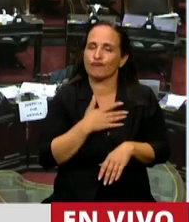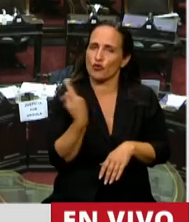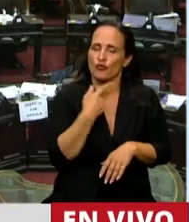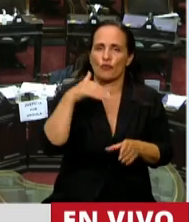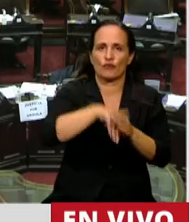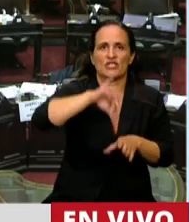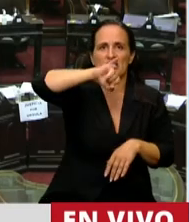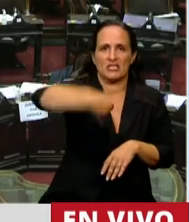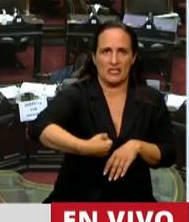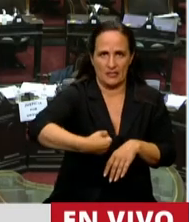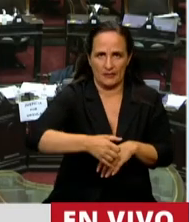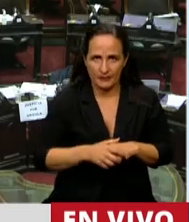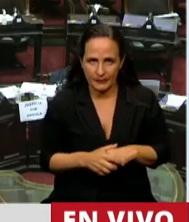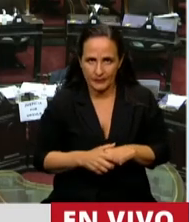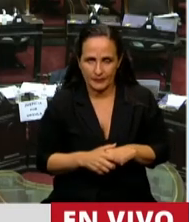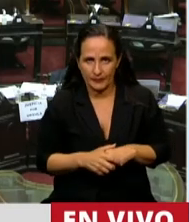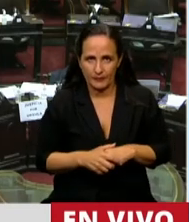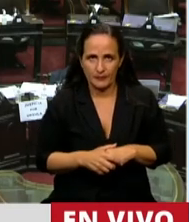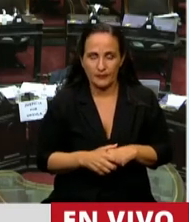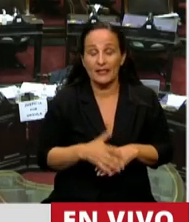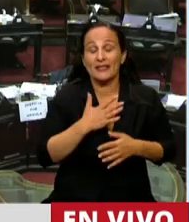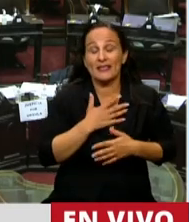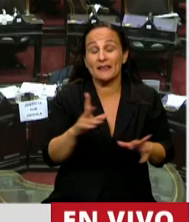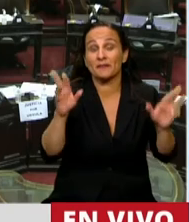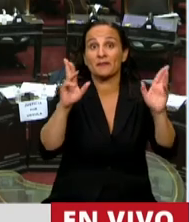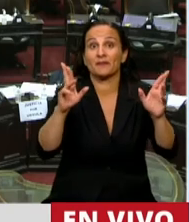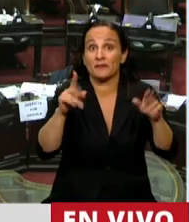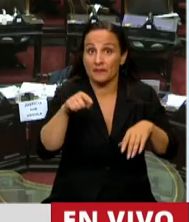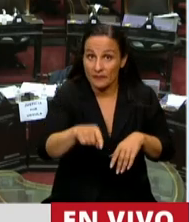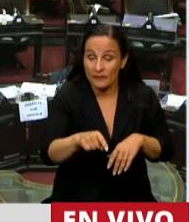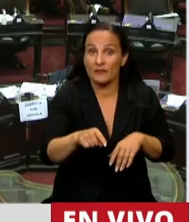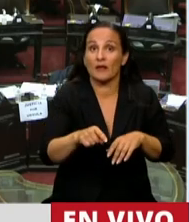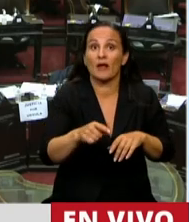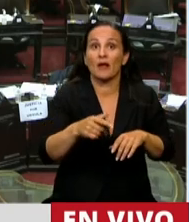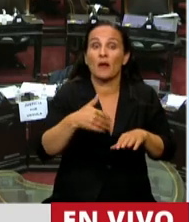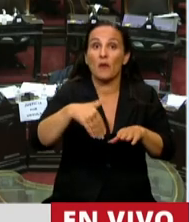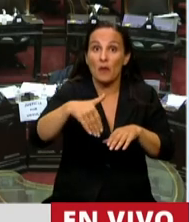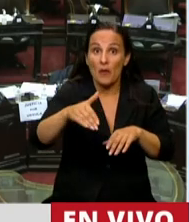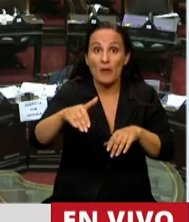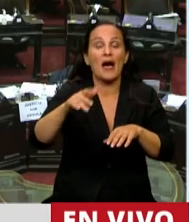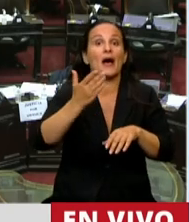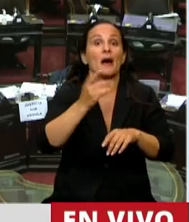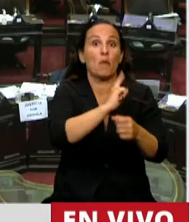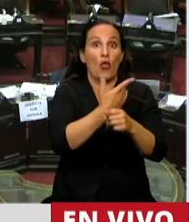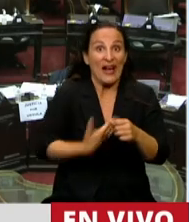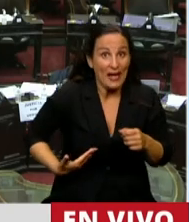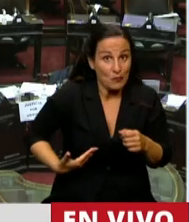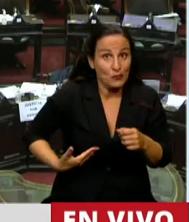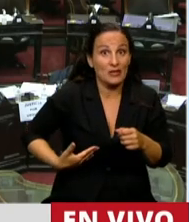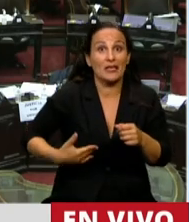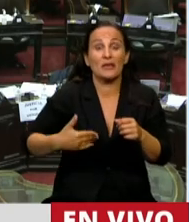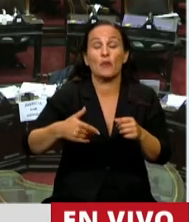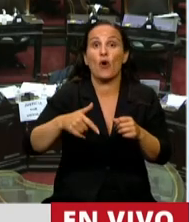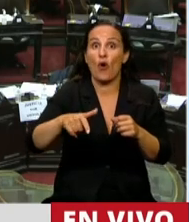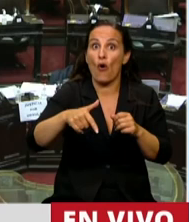acompañar y que particularmente deseamos que la gestión que van a llevar adelante el Poder Ejecutivo y que esté llevando